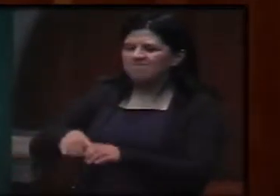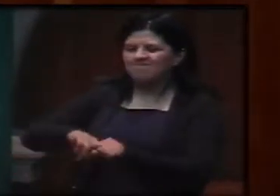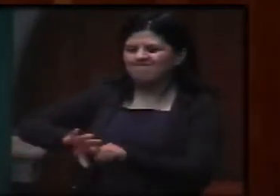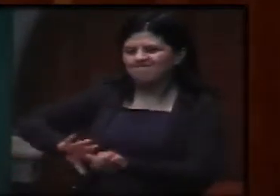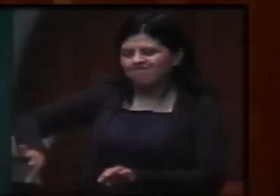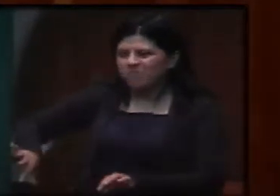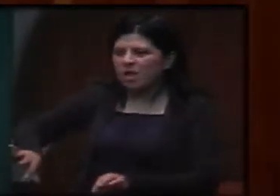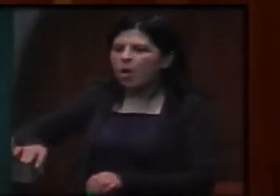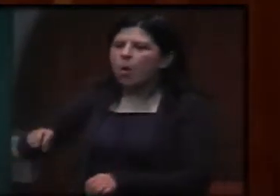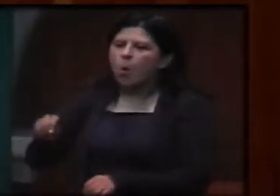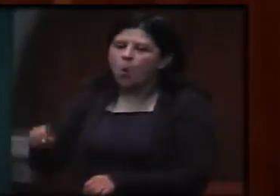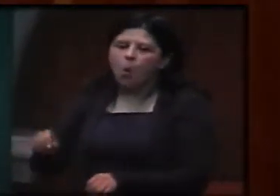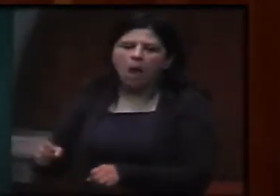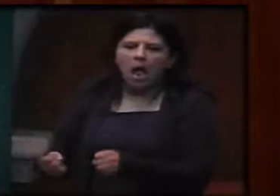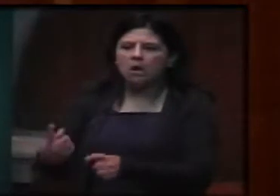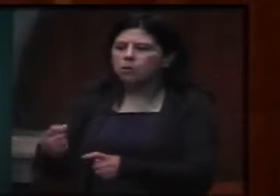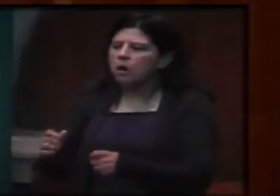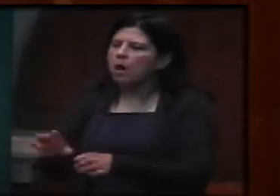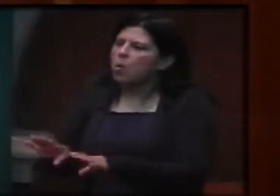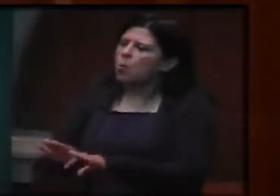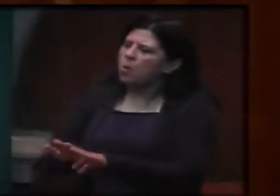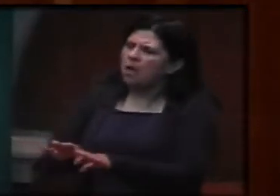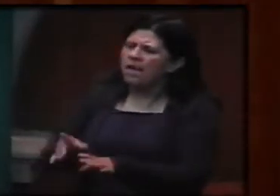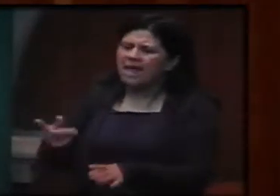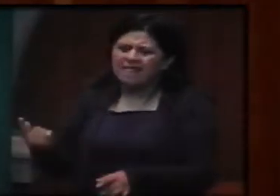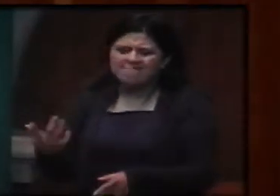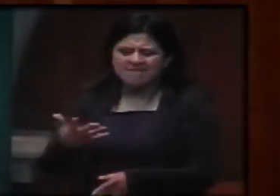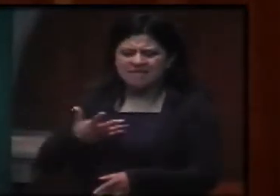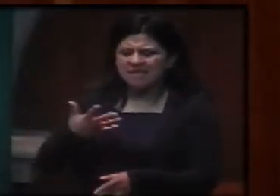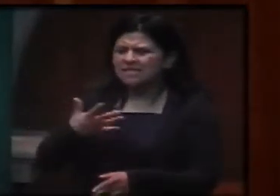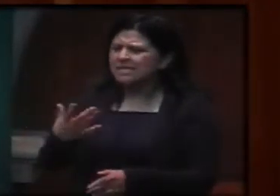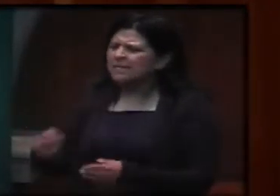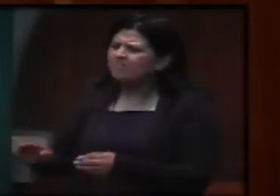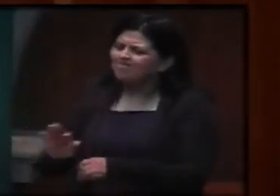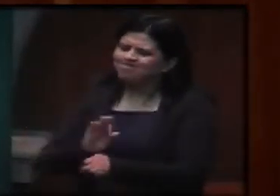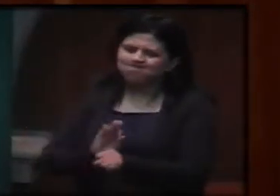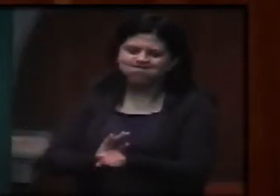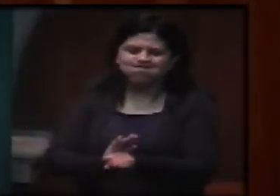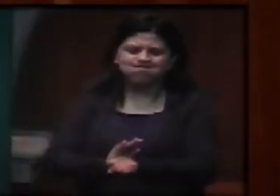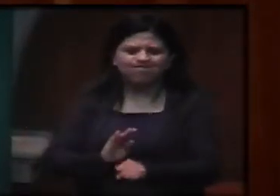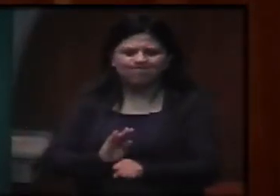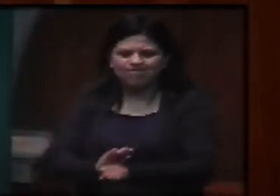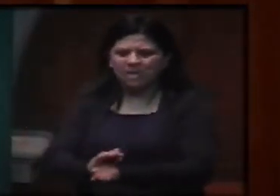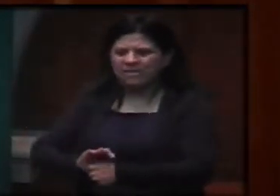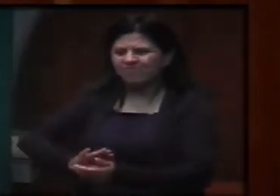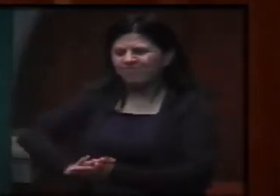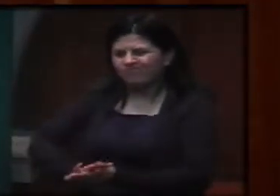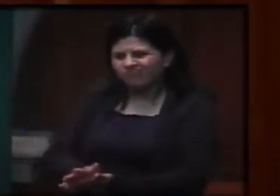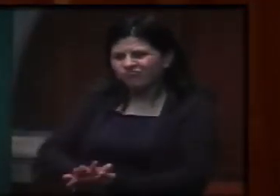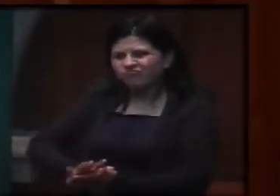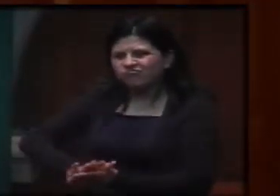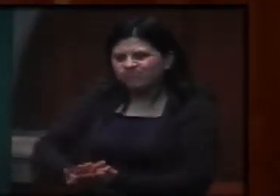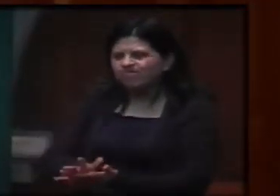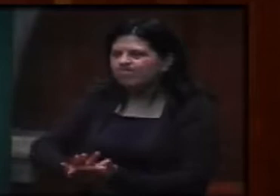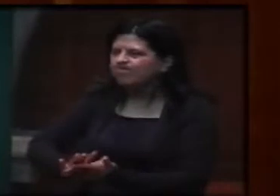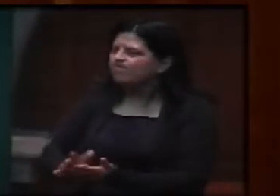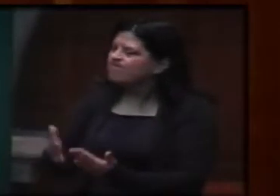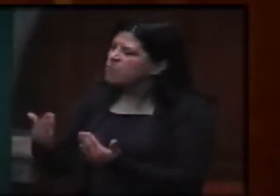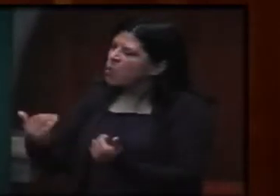que tenga el propósito o el efecto de obstaculizar, menoscabar o dejar sin efecto